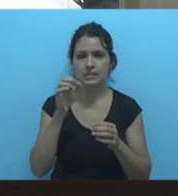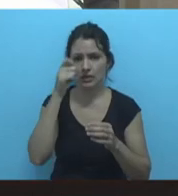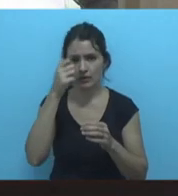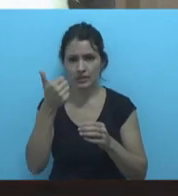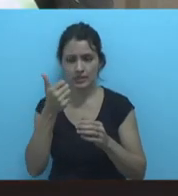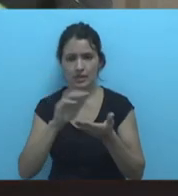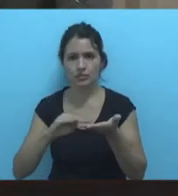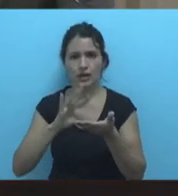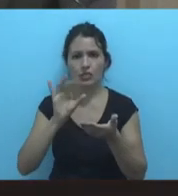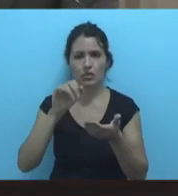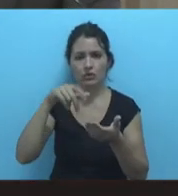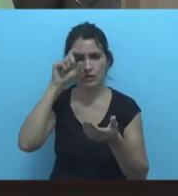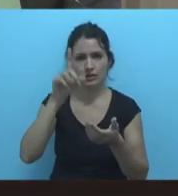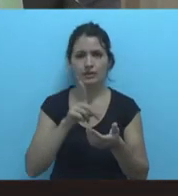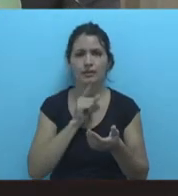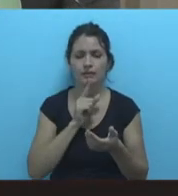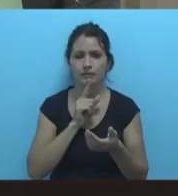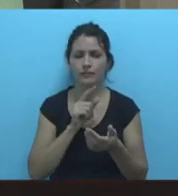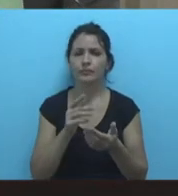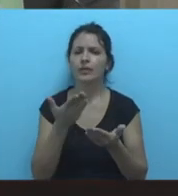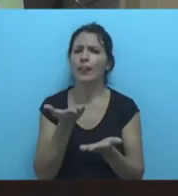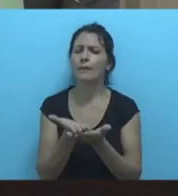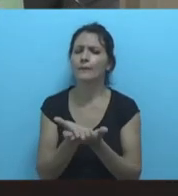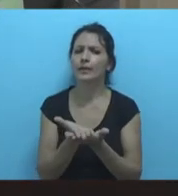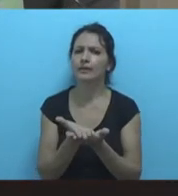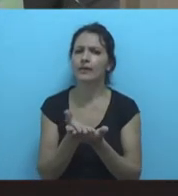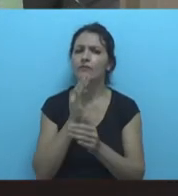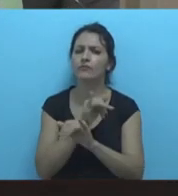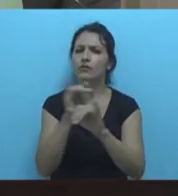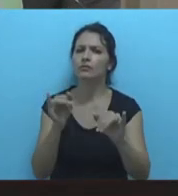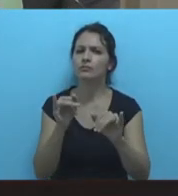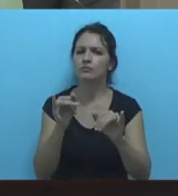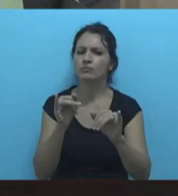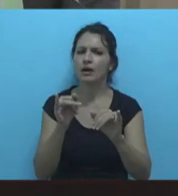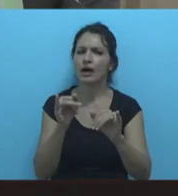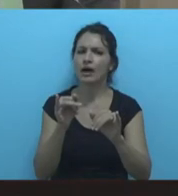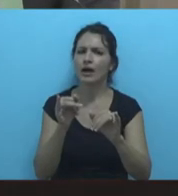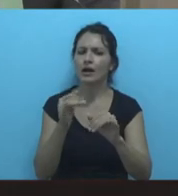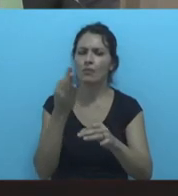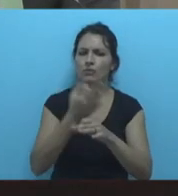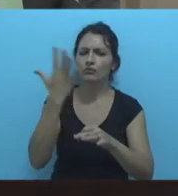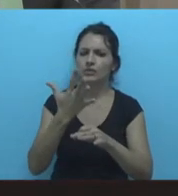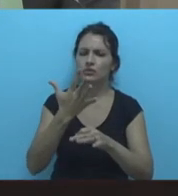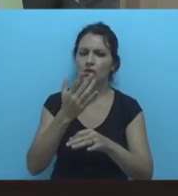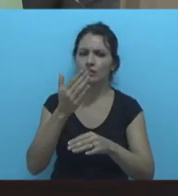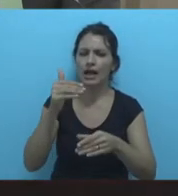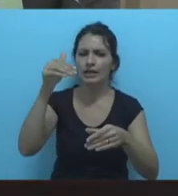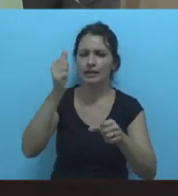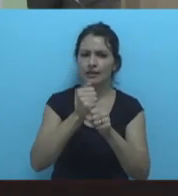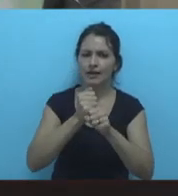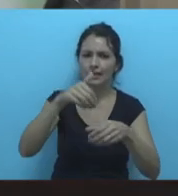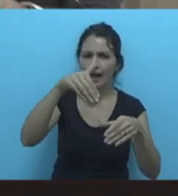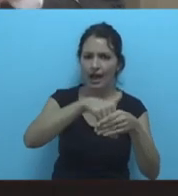42.026 de la diputada Donet, por el cual se solicita disponga informar con cuántos profesionales cuenta el Centro de Salud Juventud del